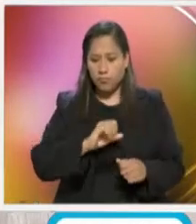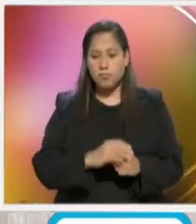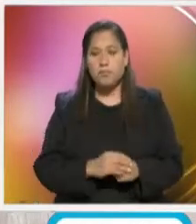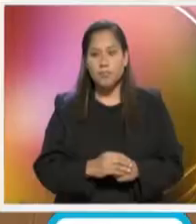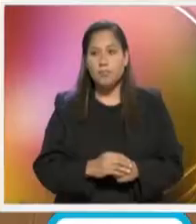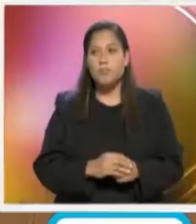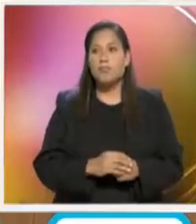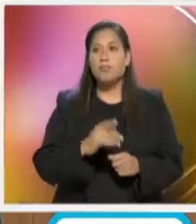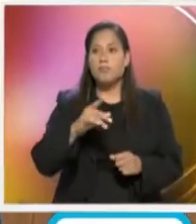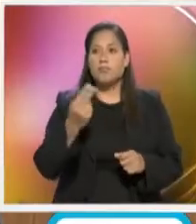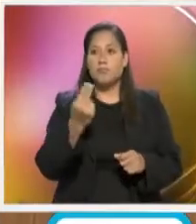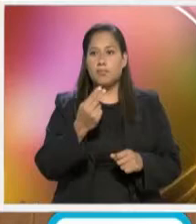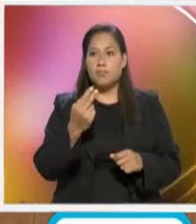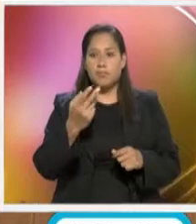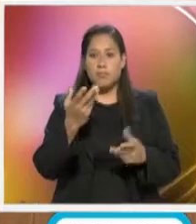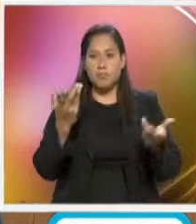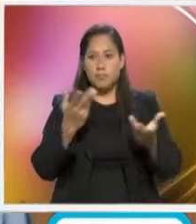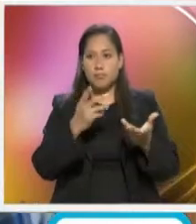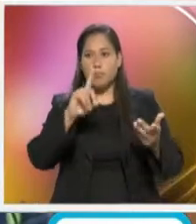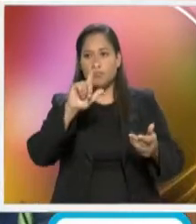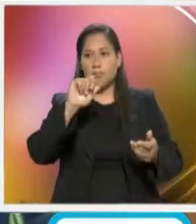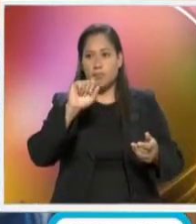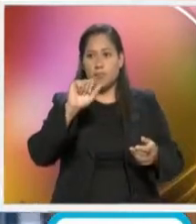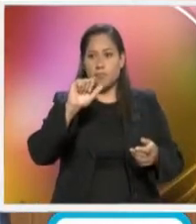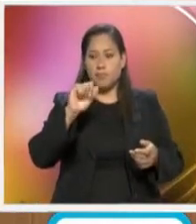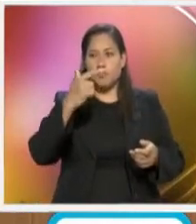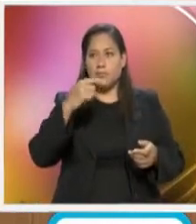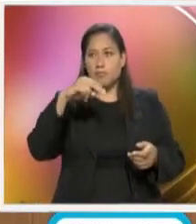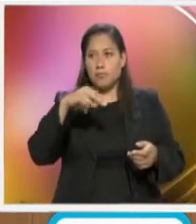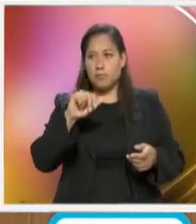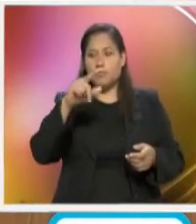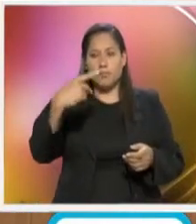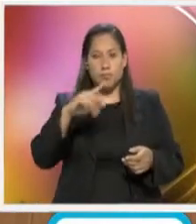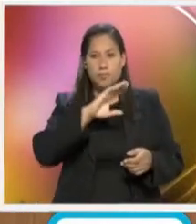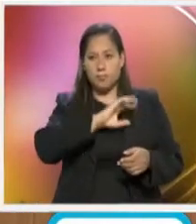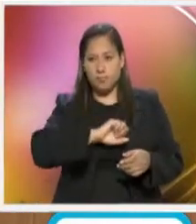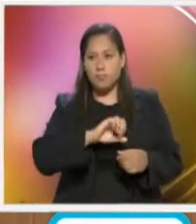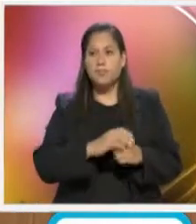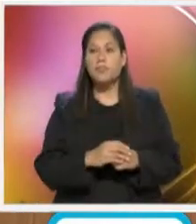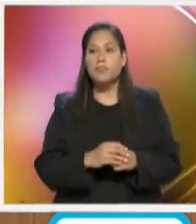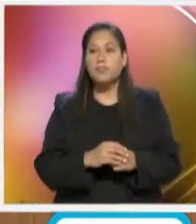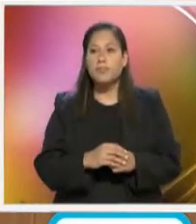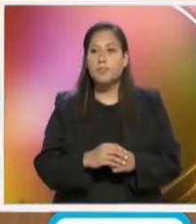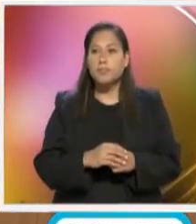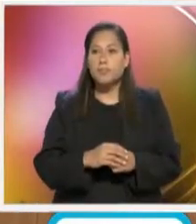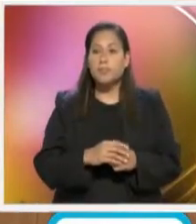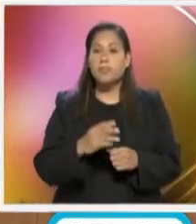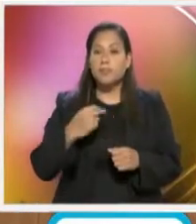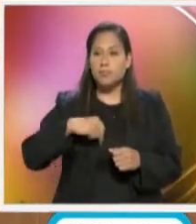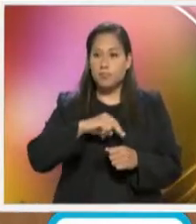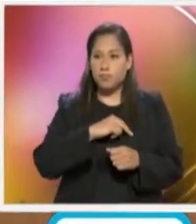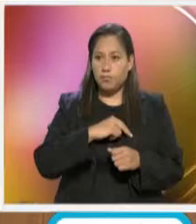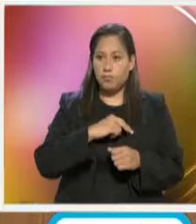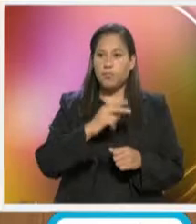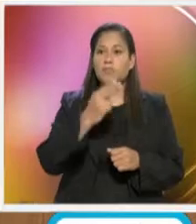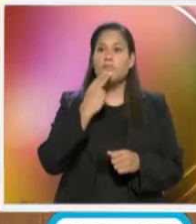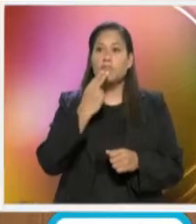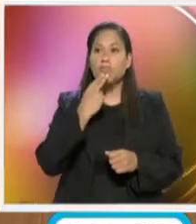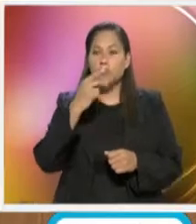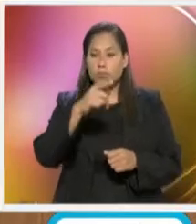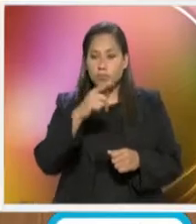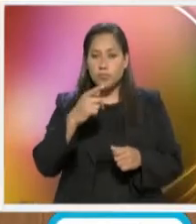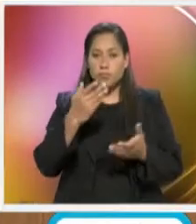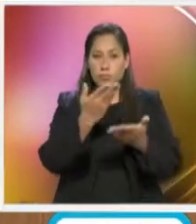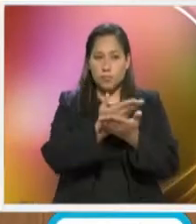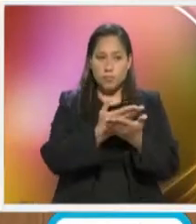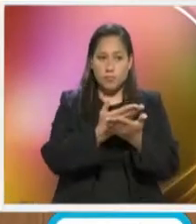vamos a hacer una lasaña, ¿no? Que sí, como dices, era su receta favorita. Así es. Y la vamos a hacer, en lugar de usar pasta, vamos a